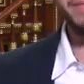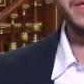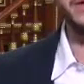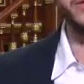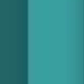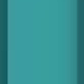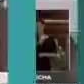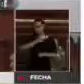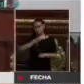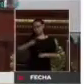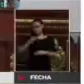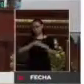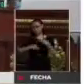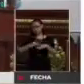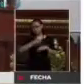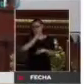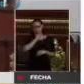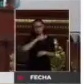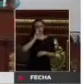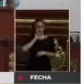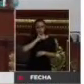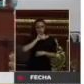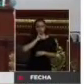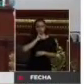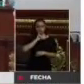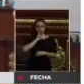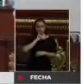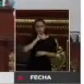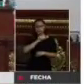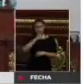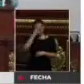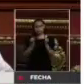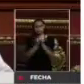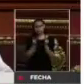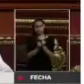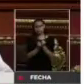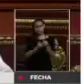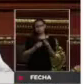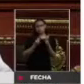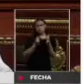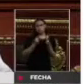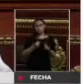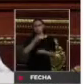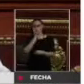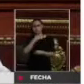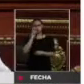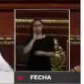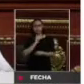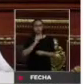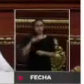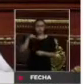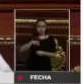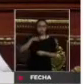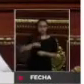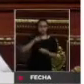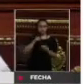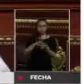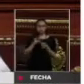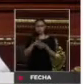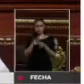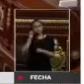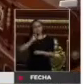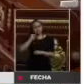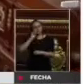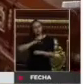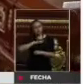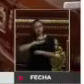en la Ciudad de México, la diputada Marcela Fuente propuso ampliar el catálogo de violencias contra las mujeres al establecer que las víctimas de delitos